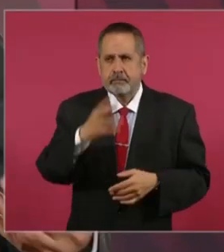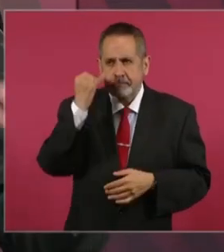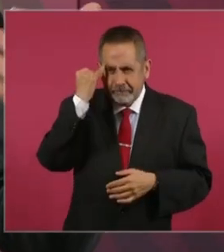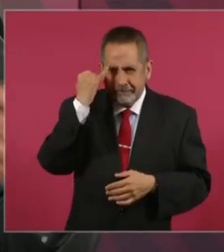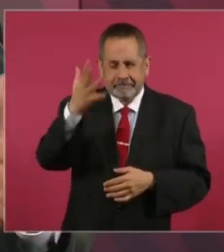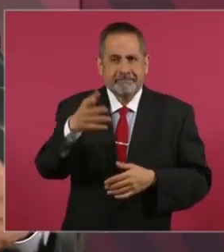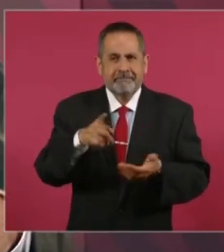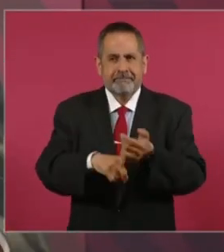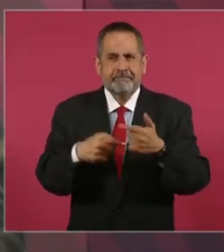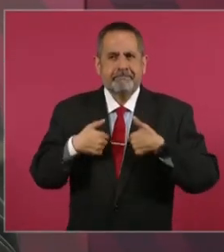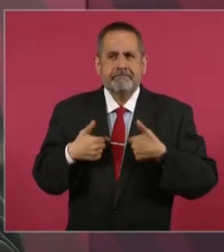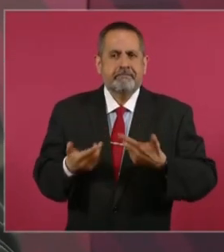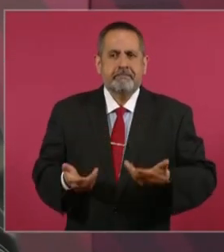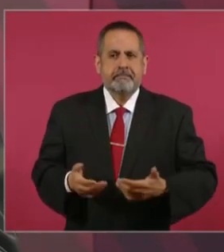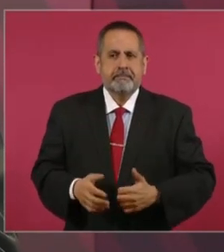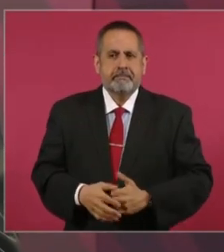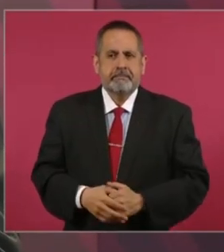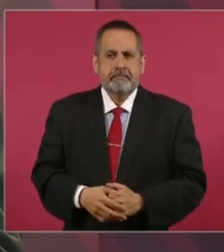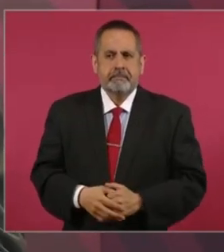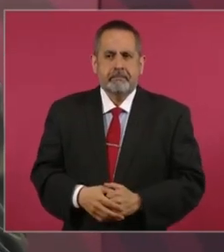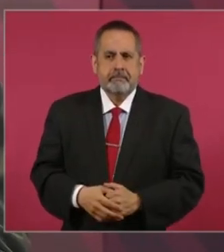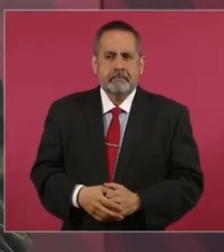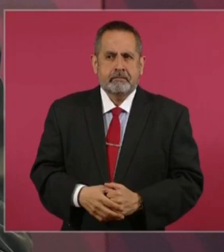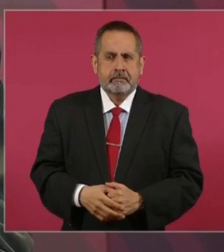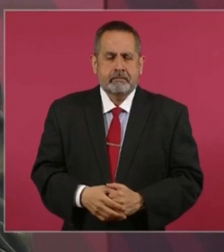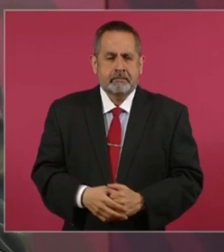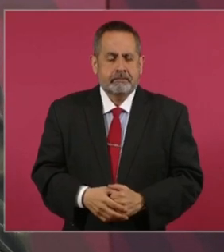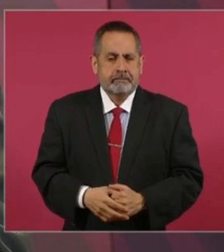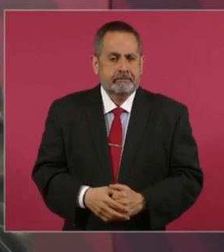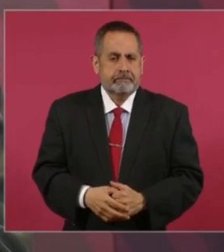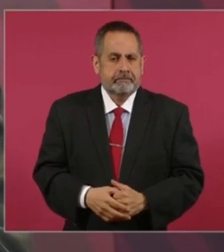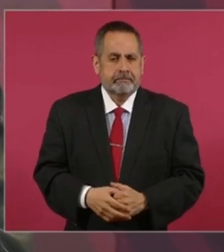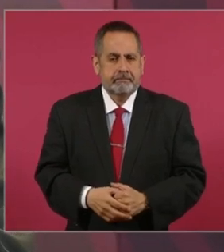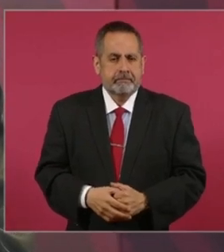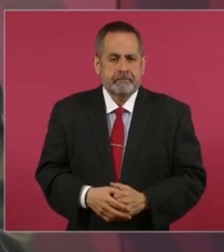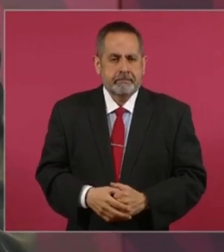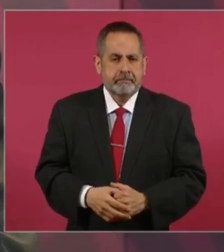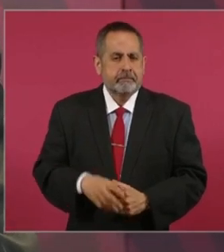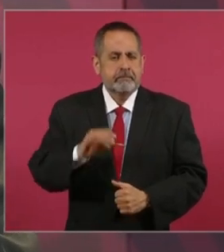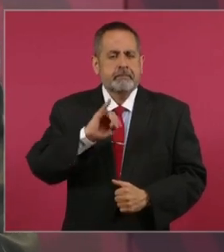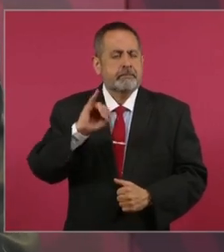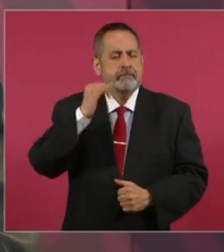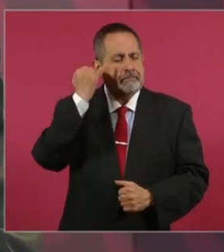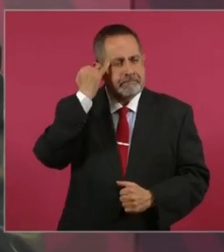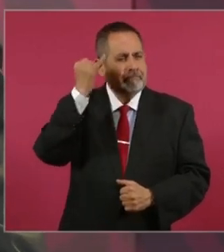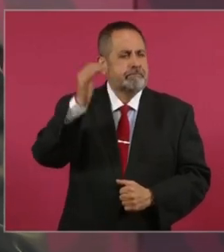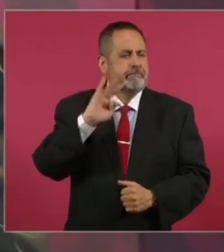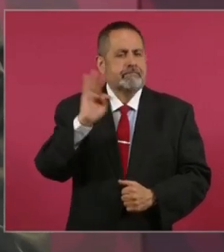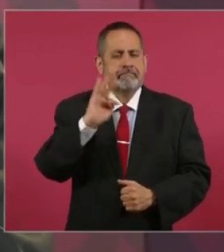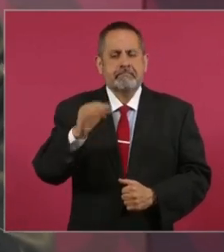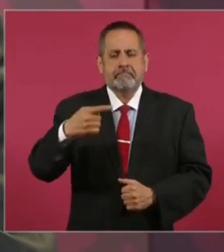conceder un indulto.